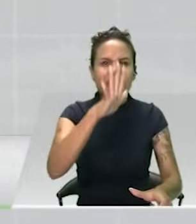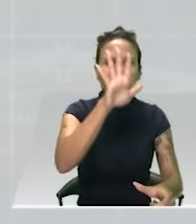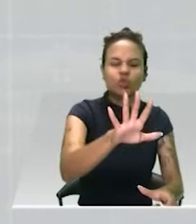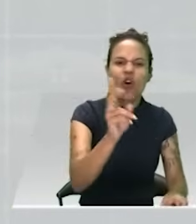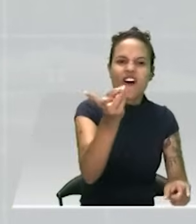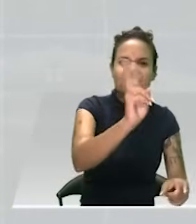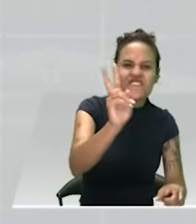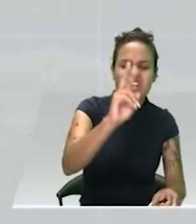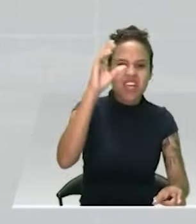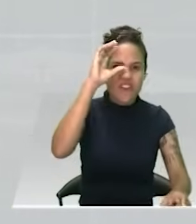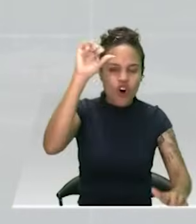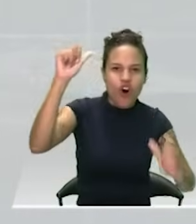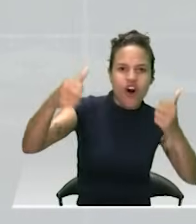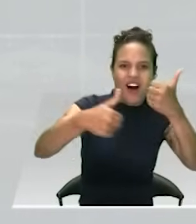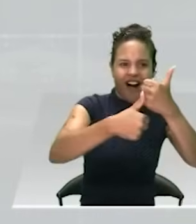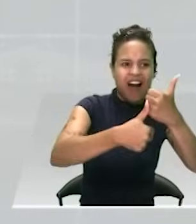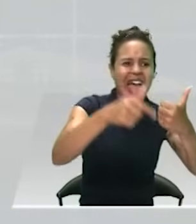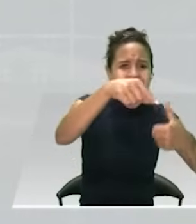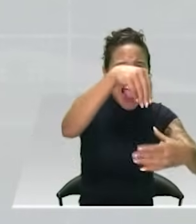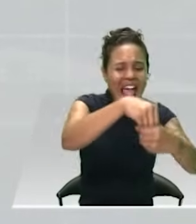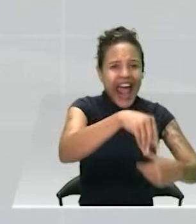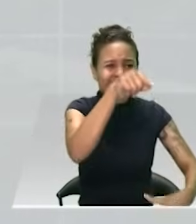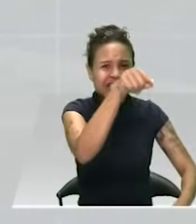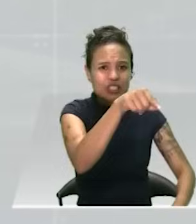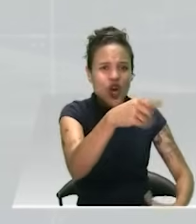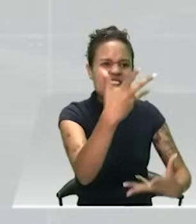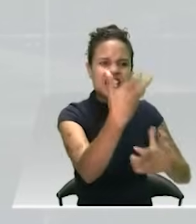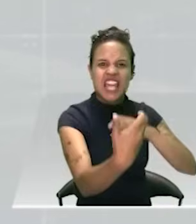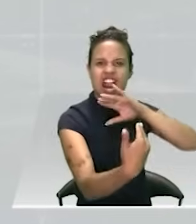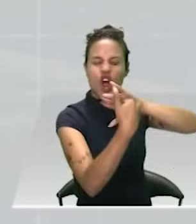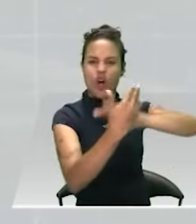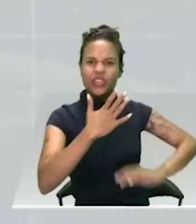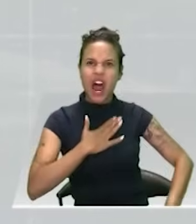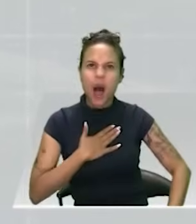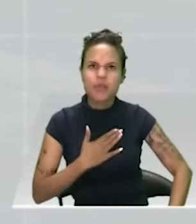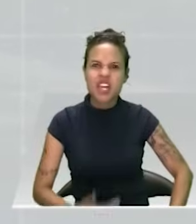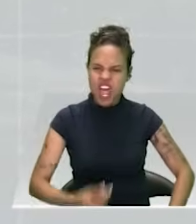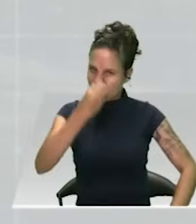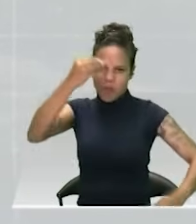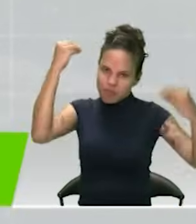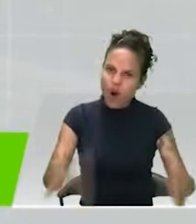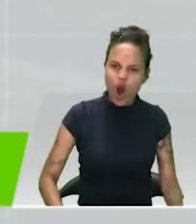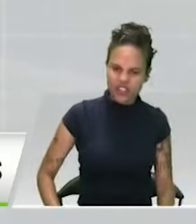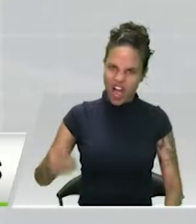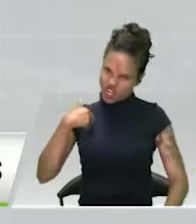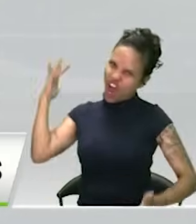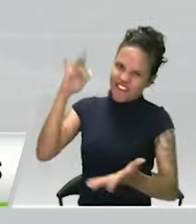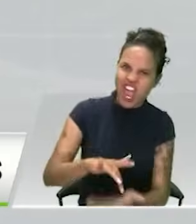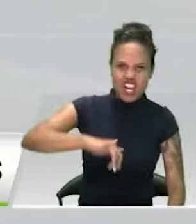Daniel Quintero me tenían un sabotaje. Con más ganas me vine.